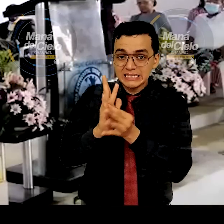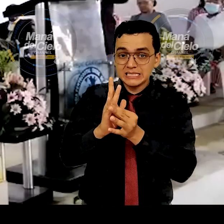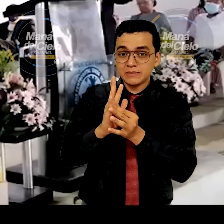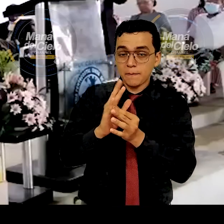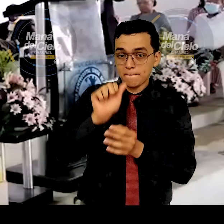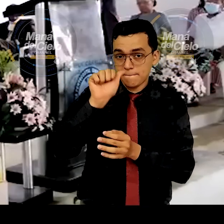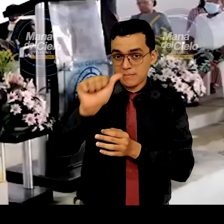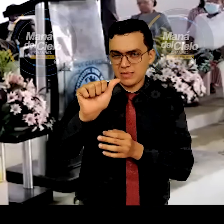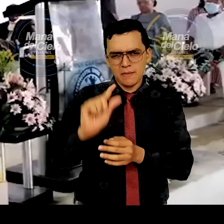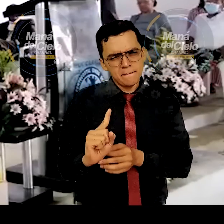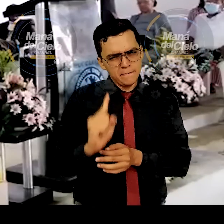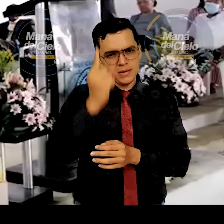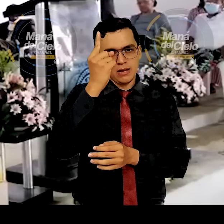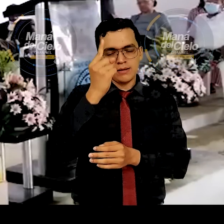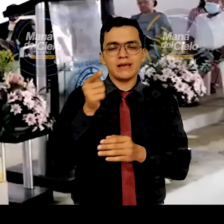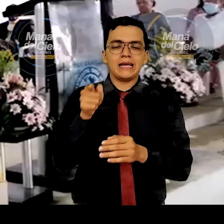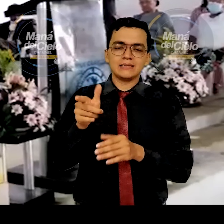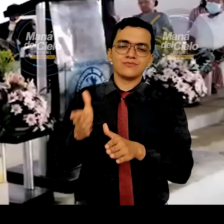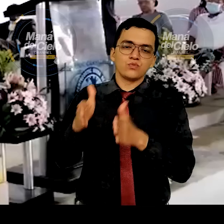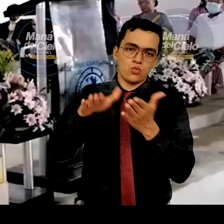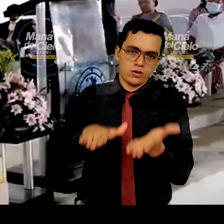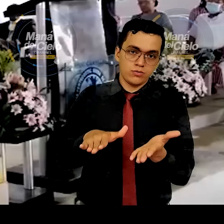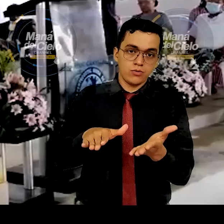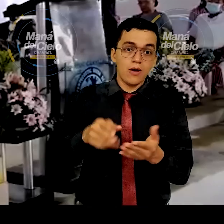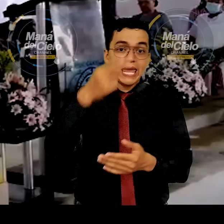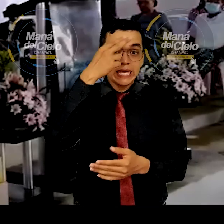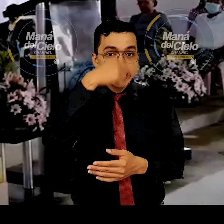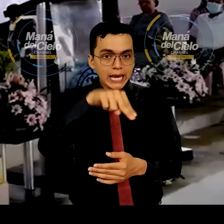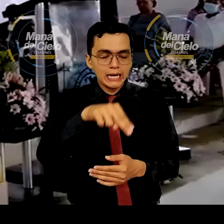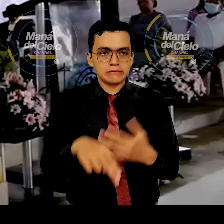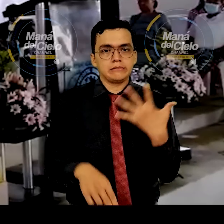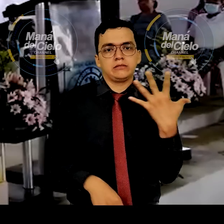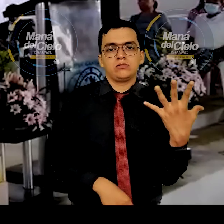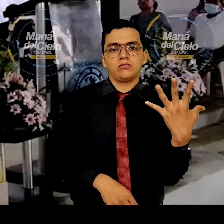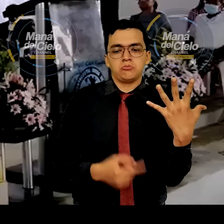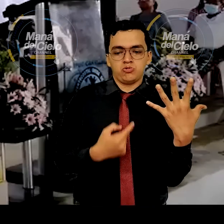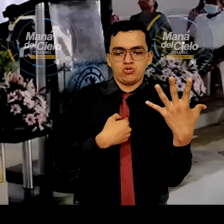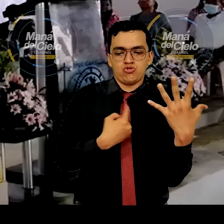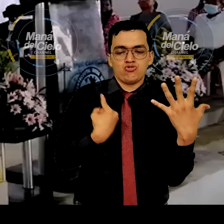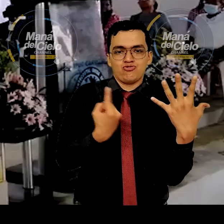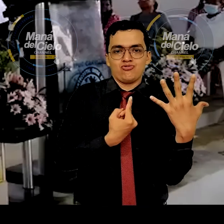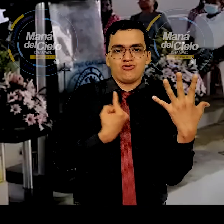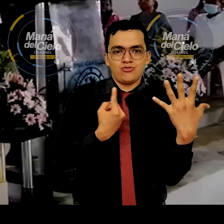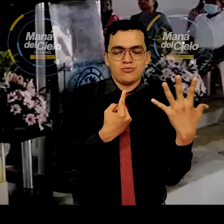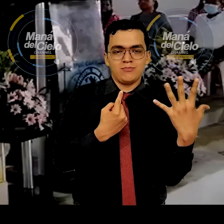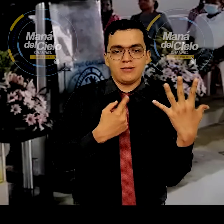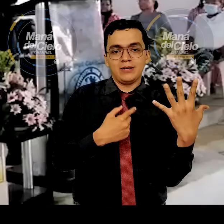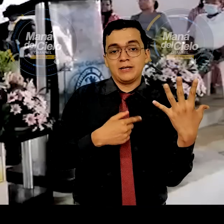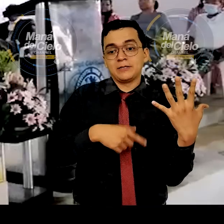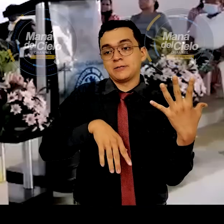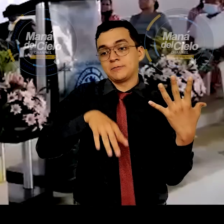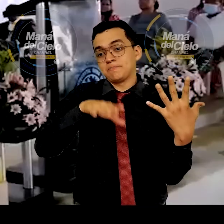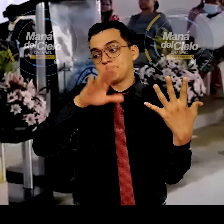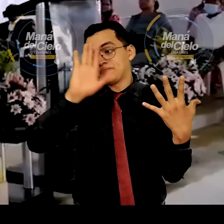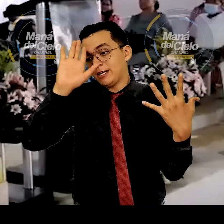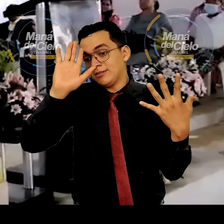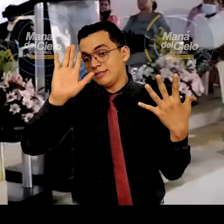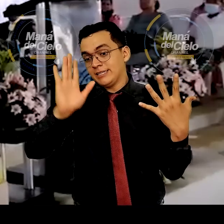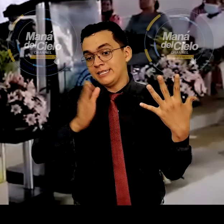Ella se murió. Y me quedaron 5 niñas. Y así que a esta le tocó quedarse con